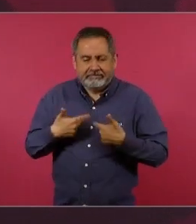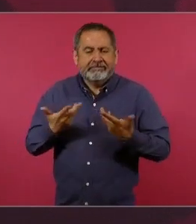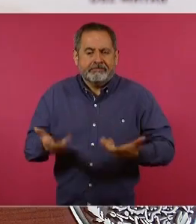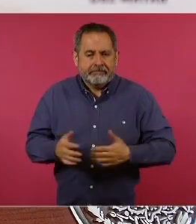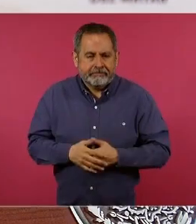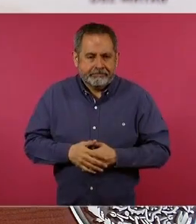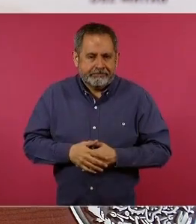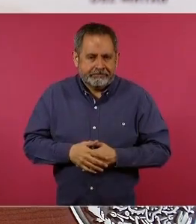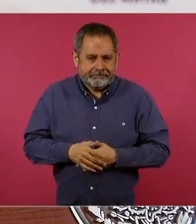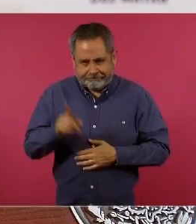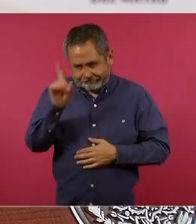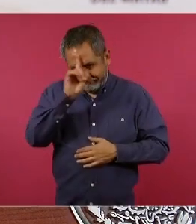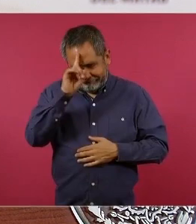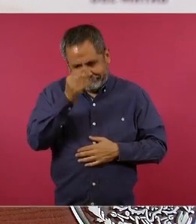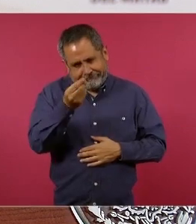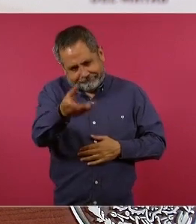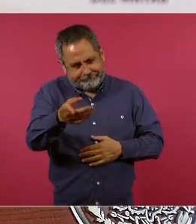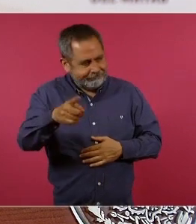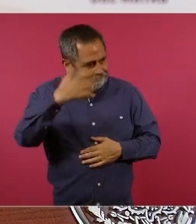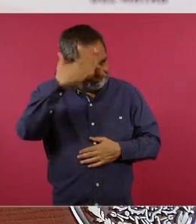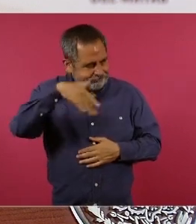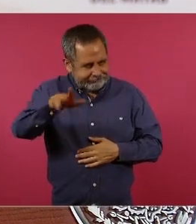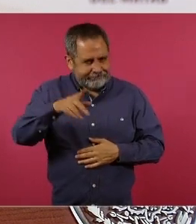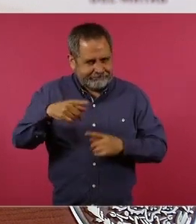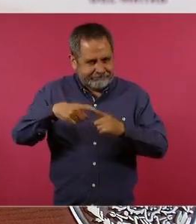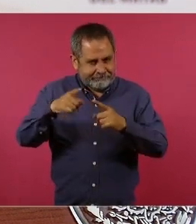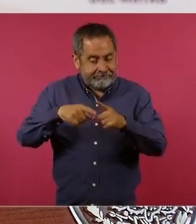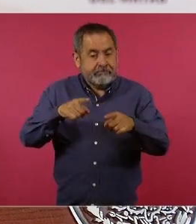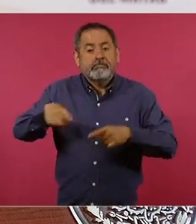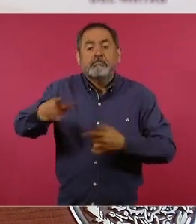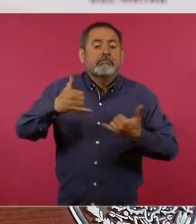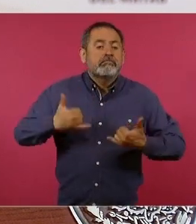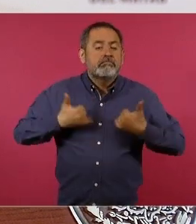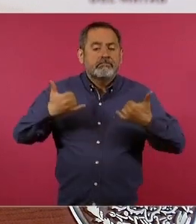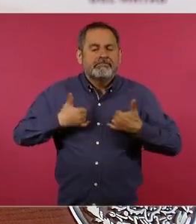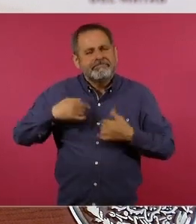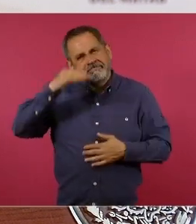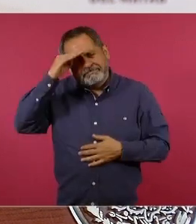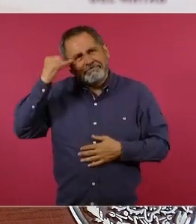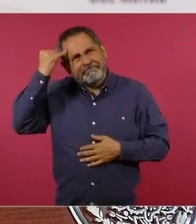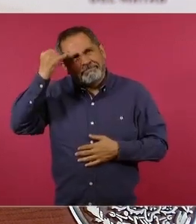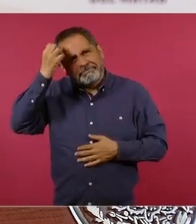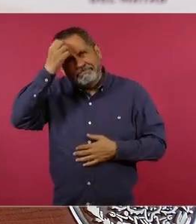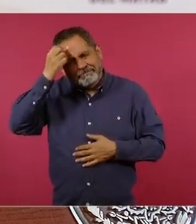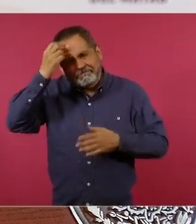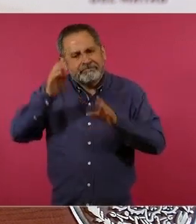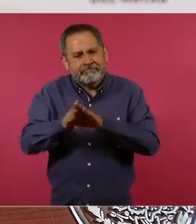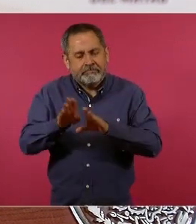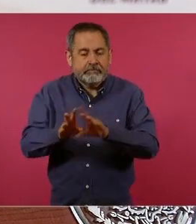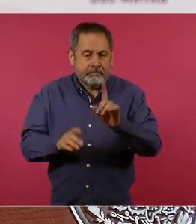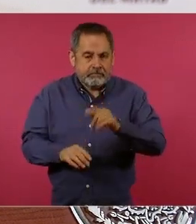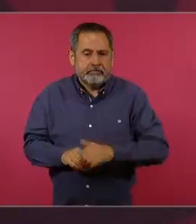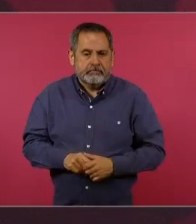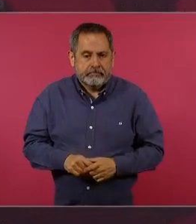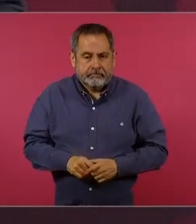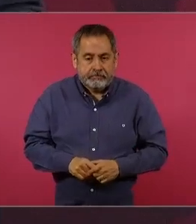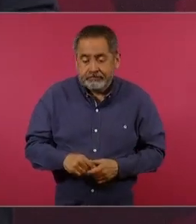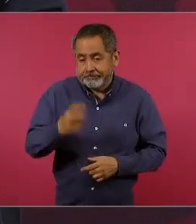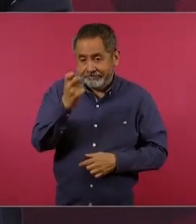Ahí se los dejo de tarea, sobre todo a los jóvenes. Por eso, no descartar